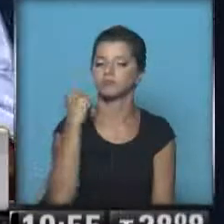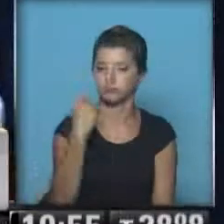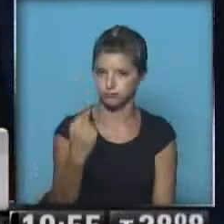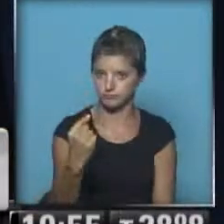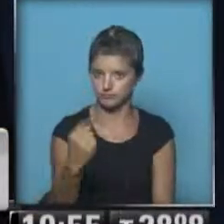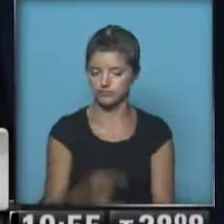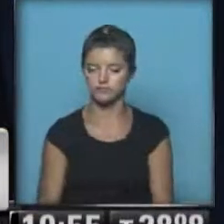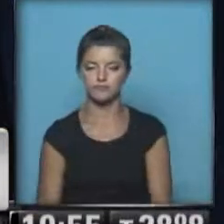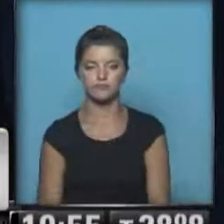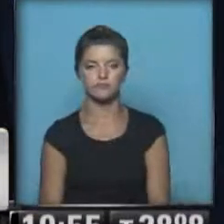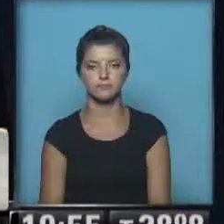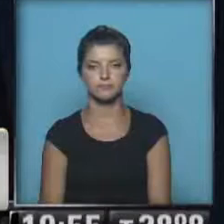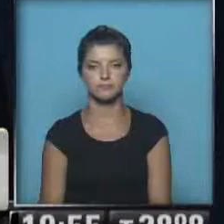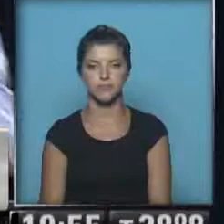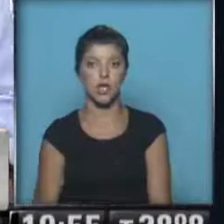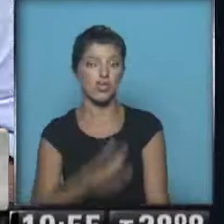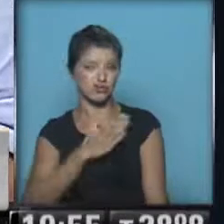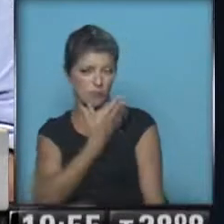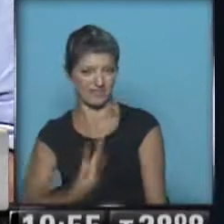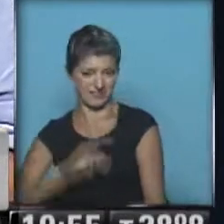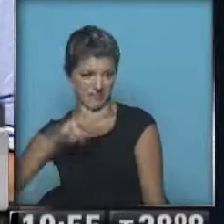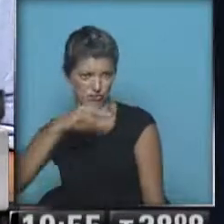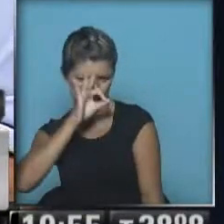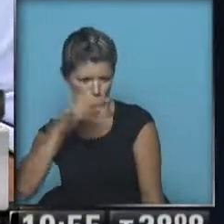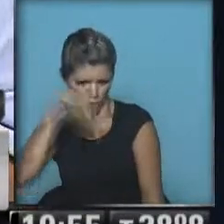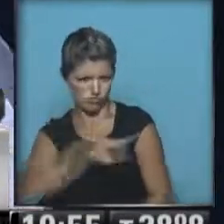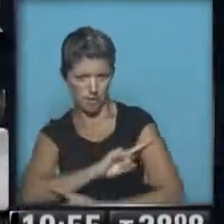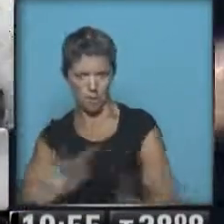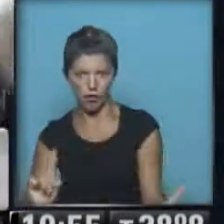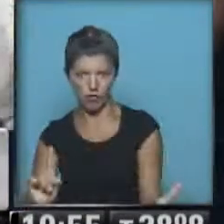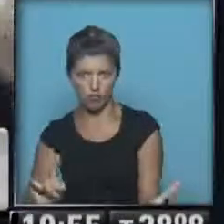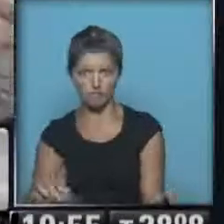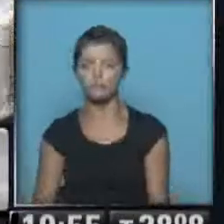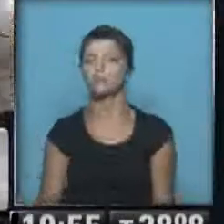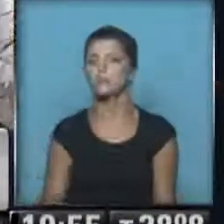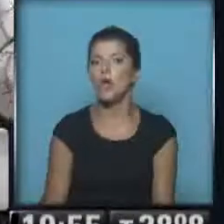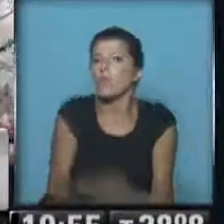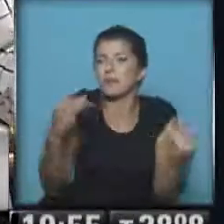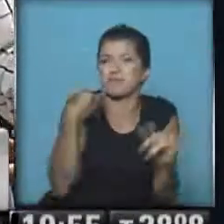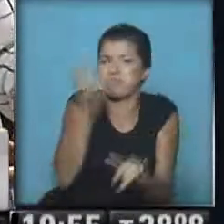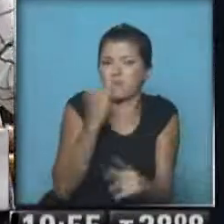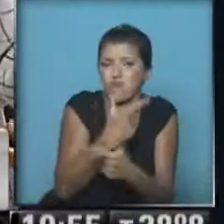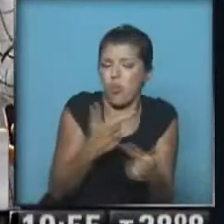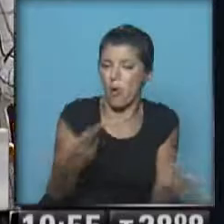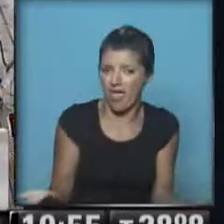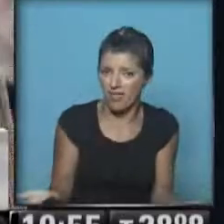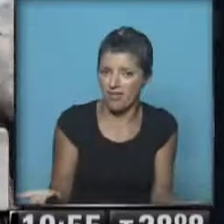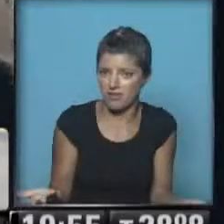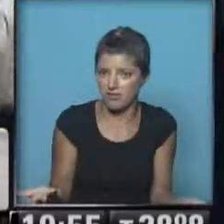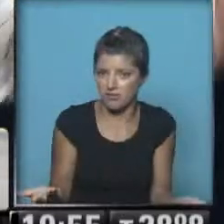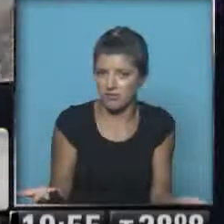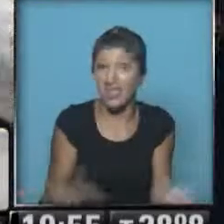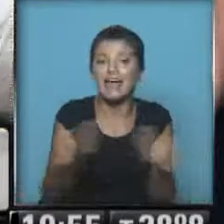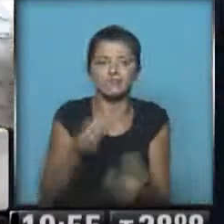No quise ser nunca vice de nadie, ni quiero ser vice de nadie. Lo que no tiene explicación es